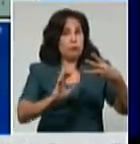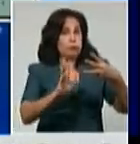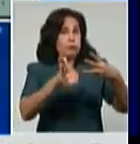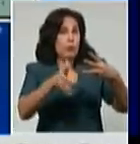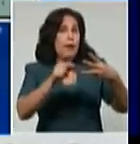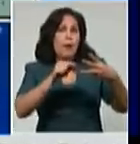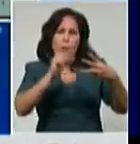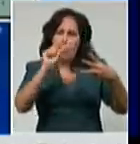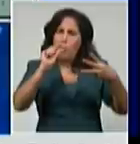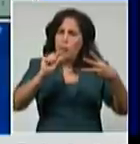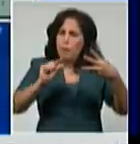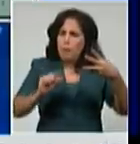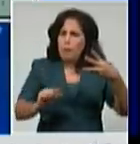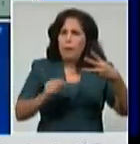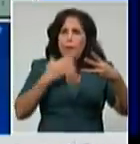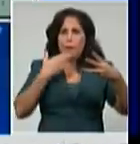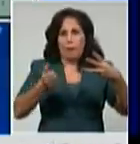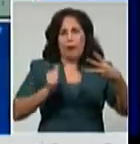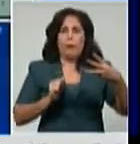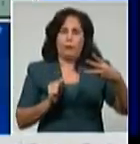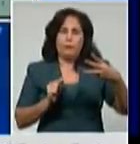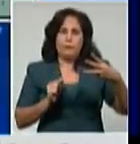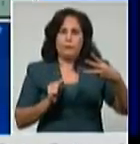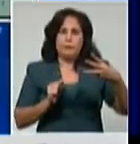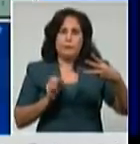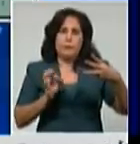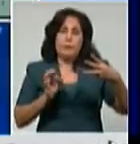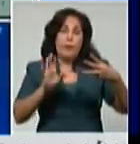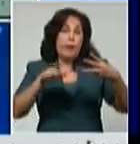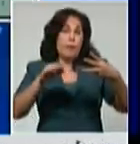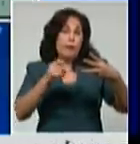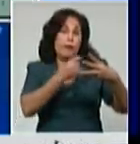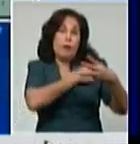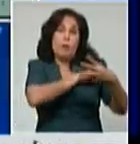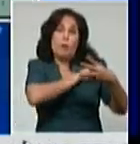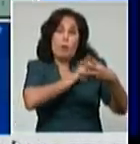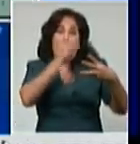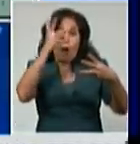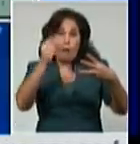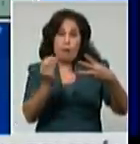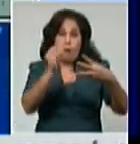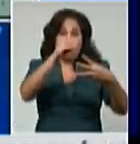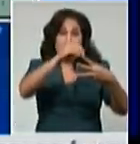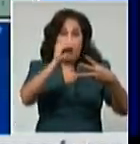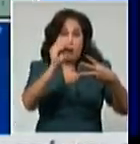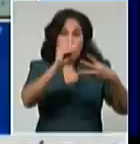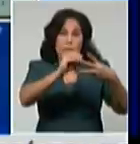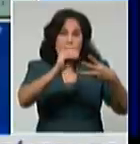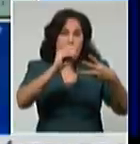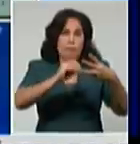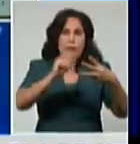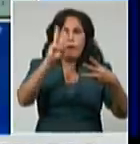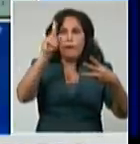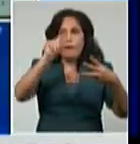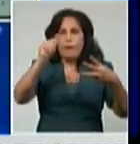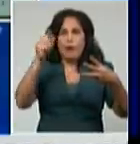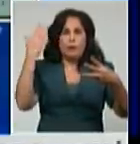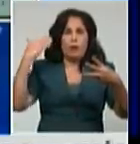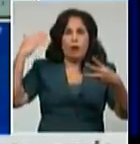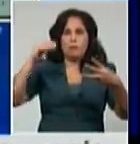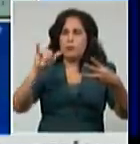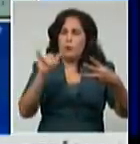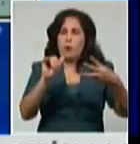ido disminuyendo su tasa en comparación con fechas anteriores.